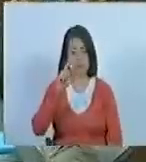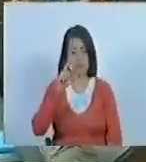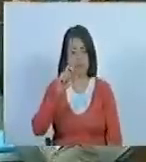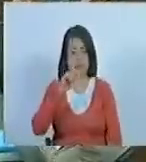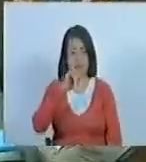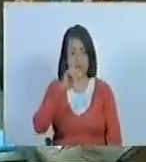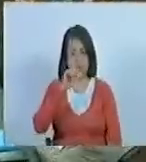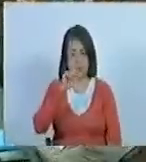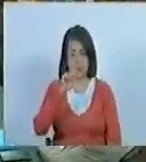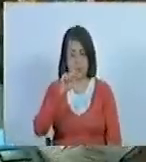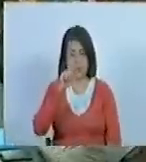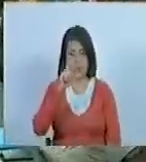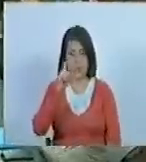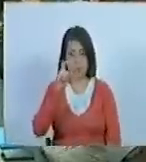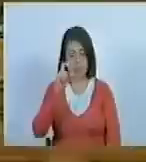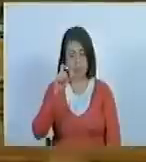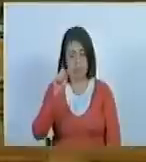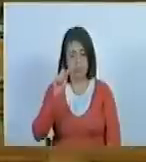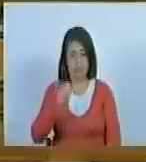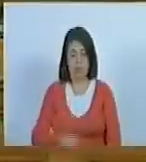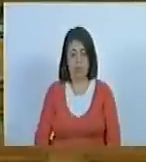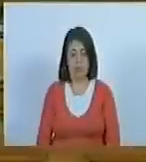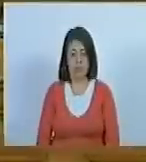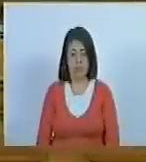diputado Alessandrello.